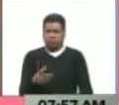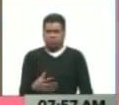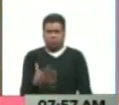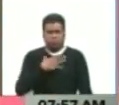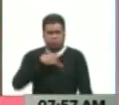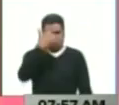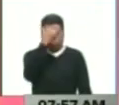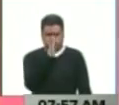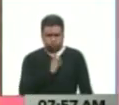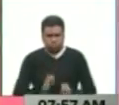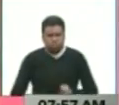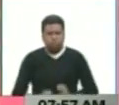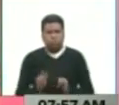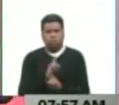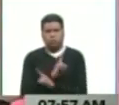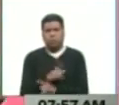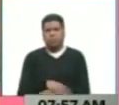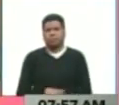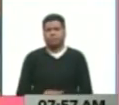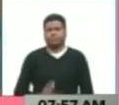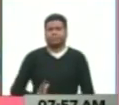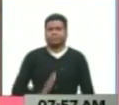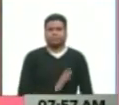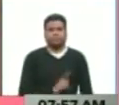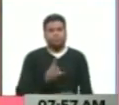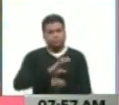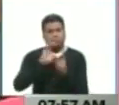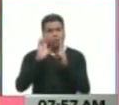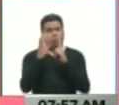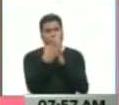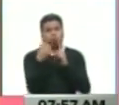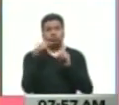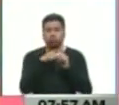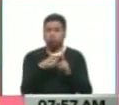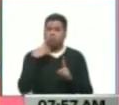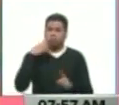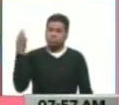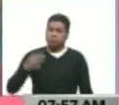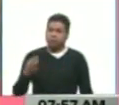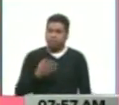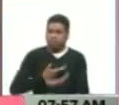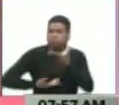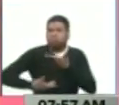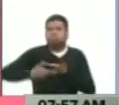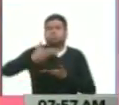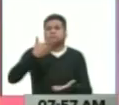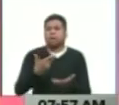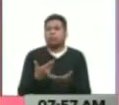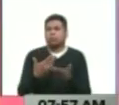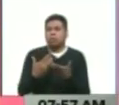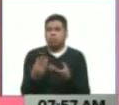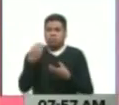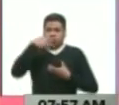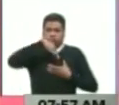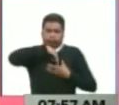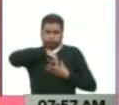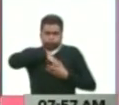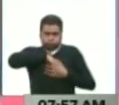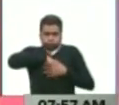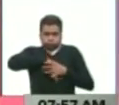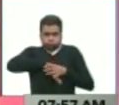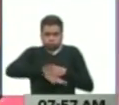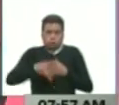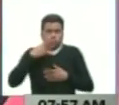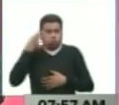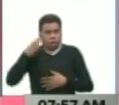ahora, ministro, para trascender? Hay una transculturización real. El capitalismo, a través de diferentes armas, ha ido perpetrando la realidad de nuestro pueblo.